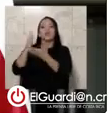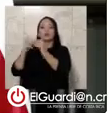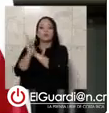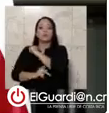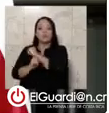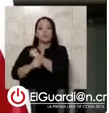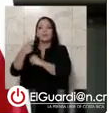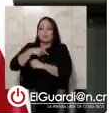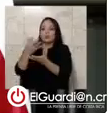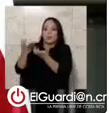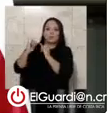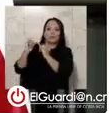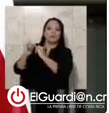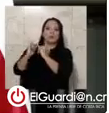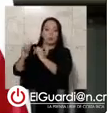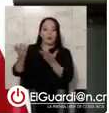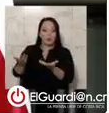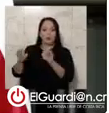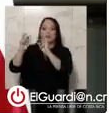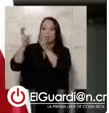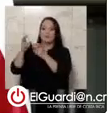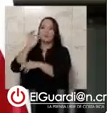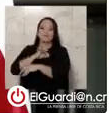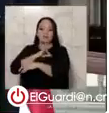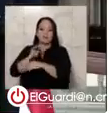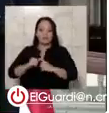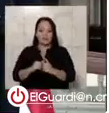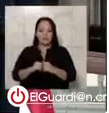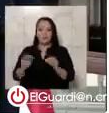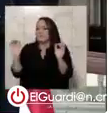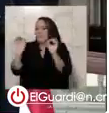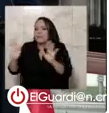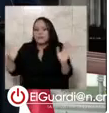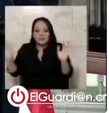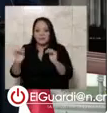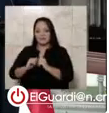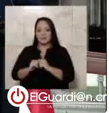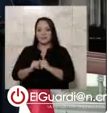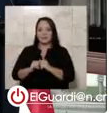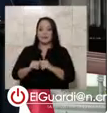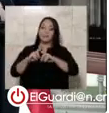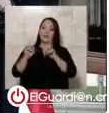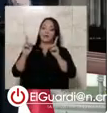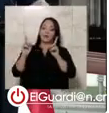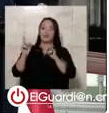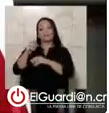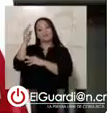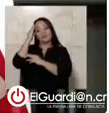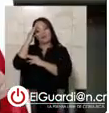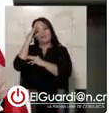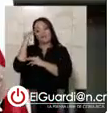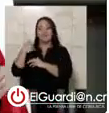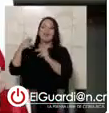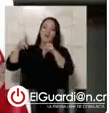queremos aspirar en términos de bienestar. Nada más. Pero ustedes saben que hay gente